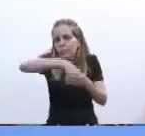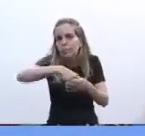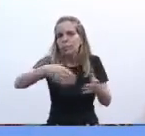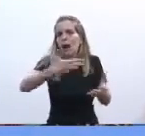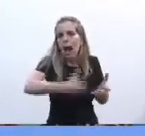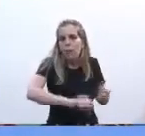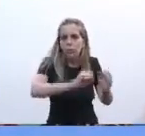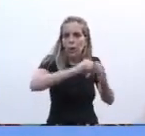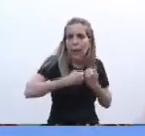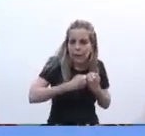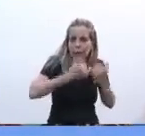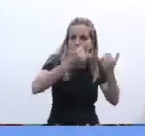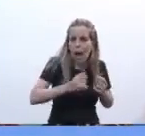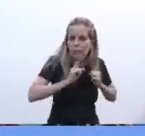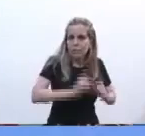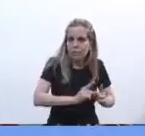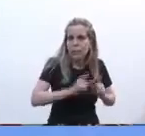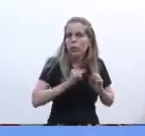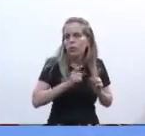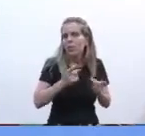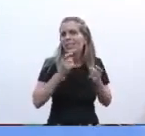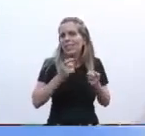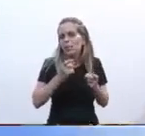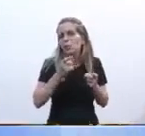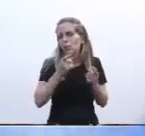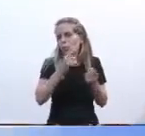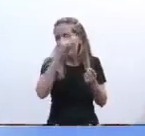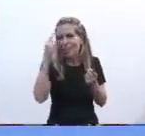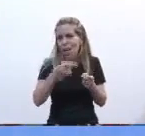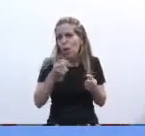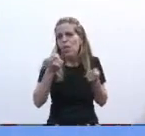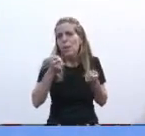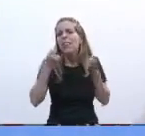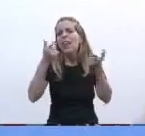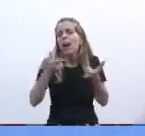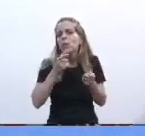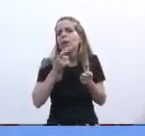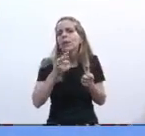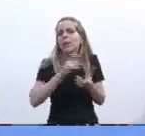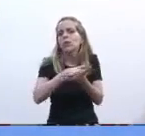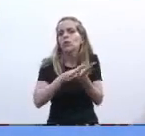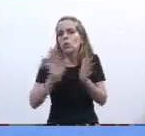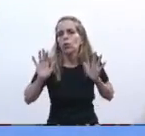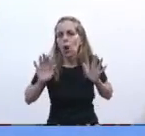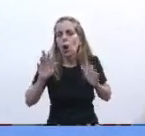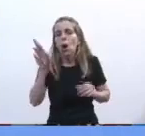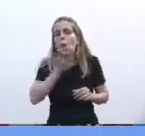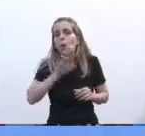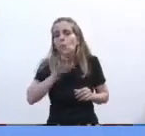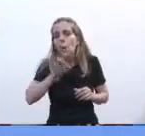sociedad nos exige una respuesta como estado nacional son mujeres